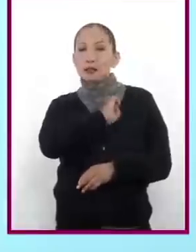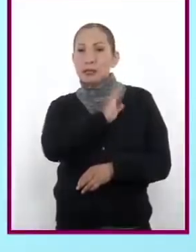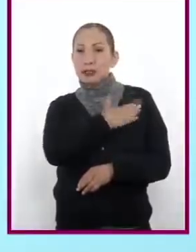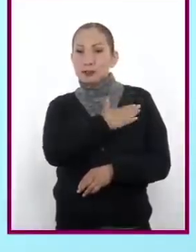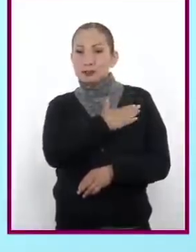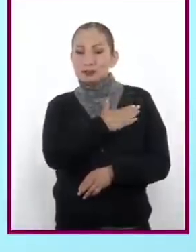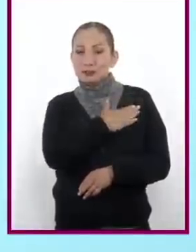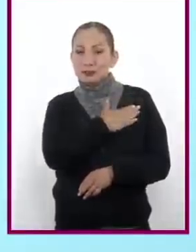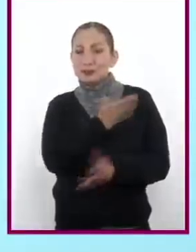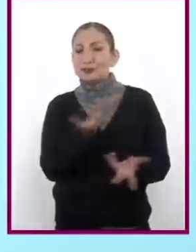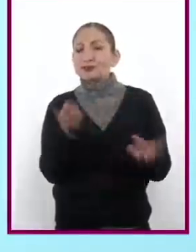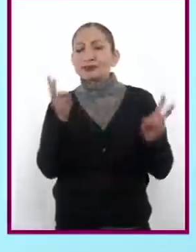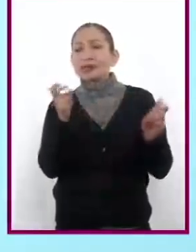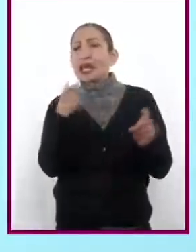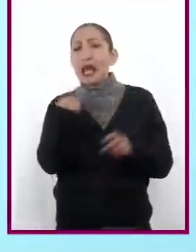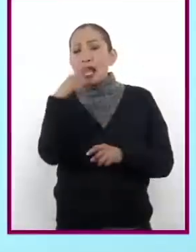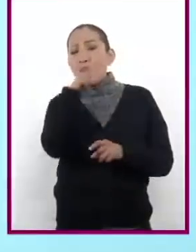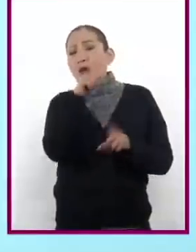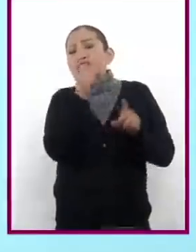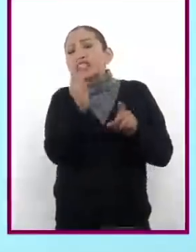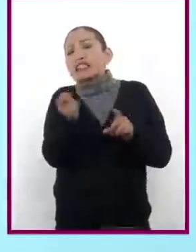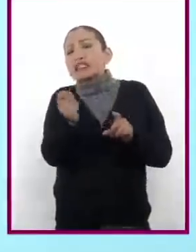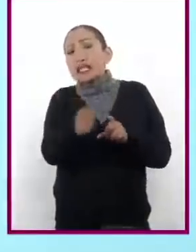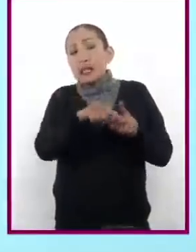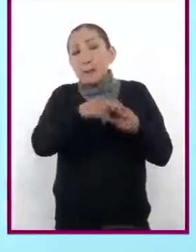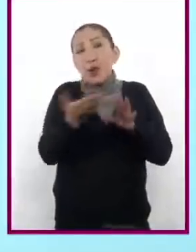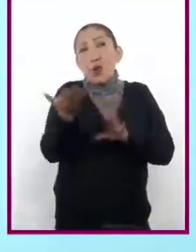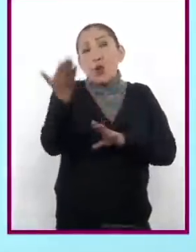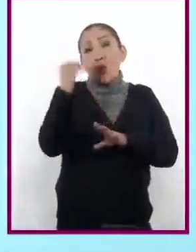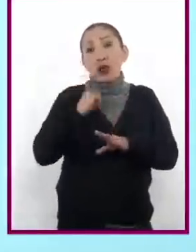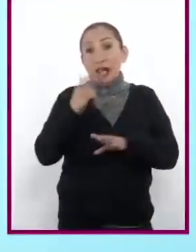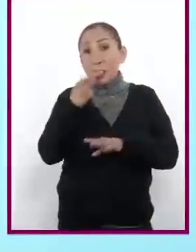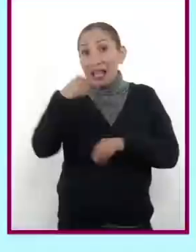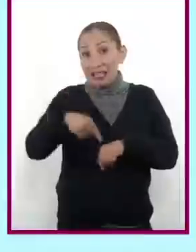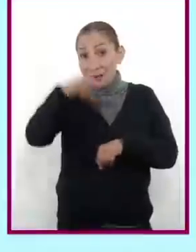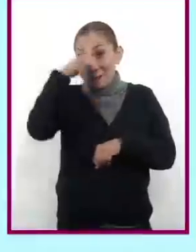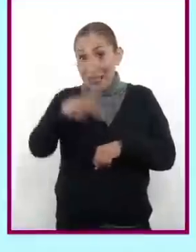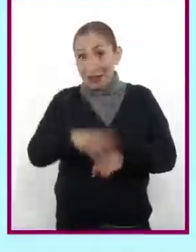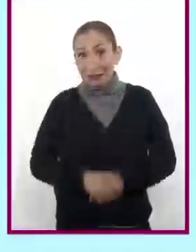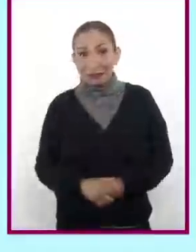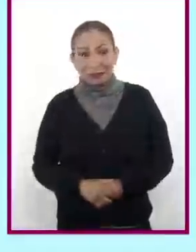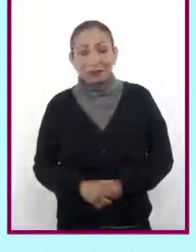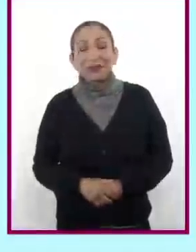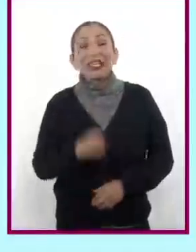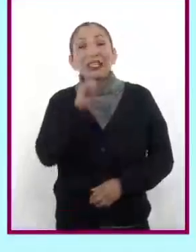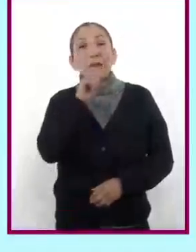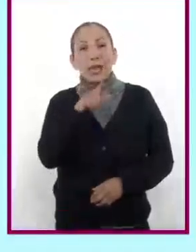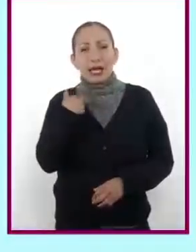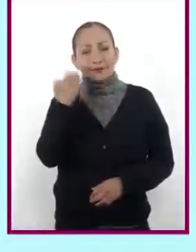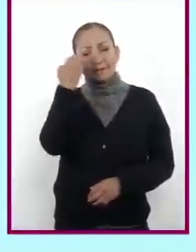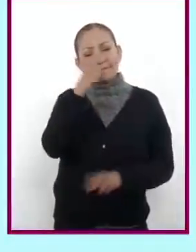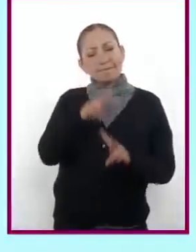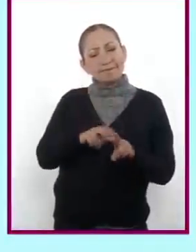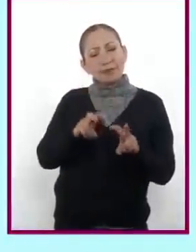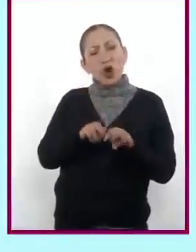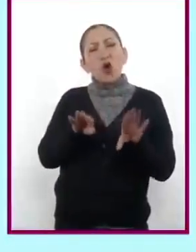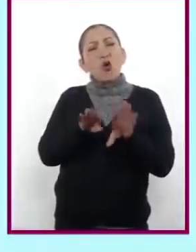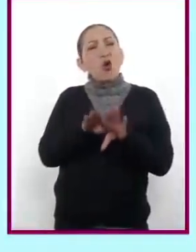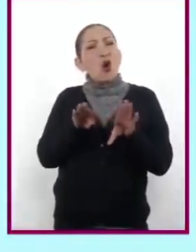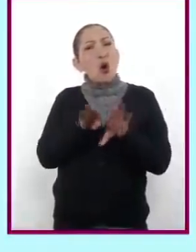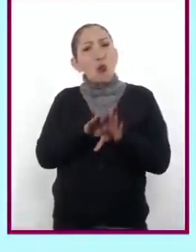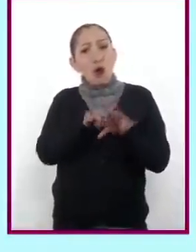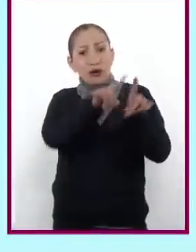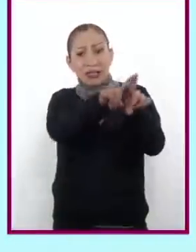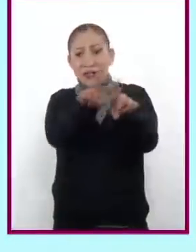Español, las principales lenguas originarias que se hablan en México. Al mismo tiempo, analizaremos la manera en que